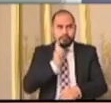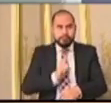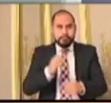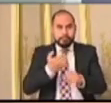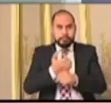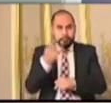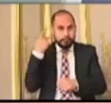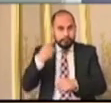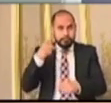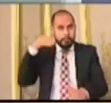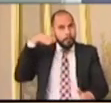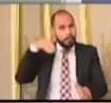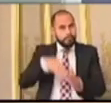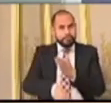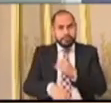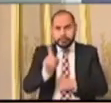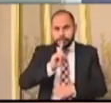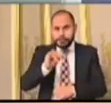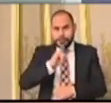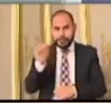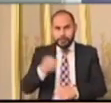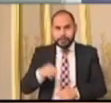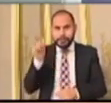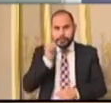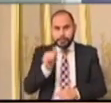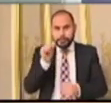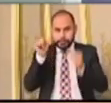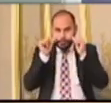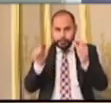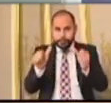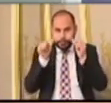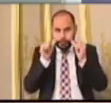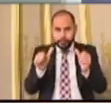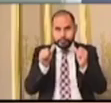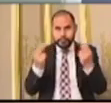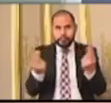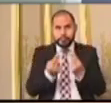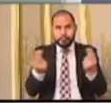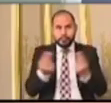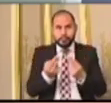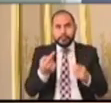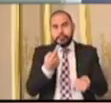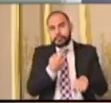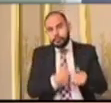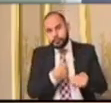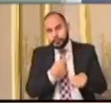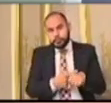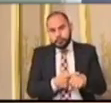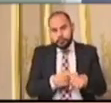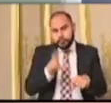colapso se brindó la atención necesarias a patologías no cobijas